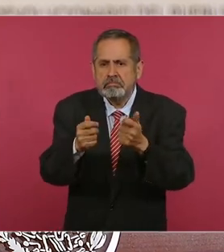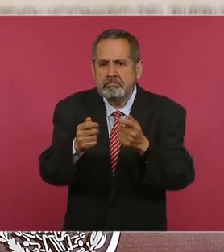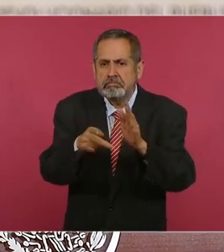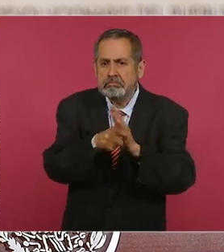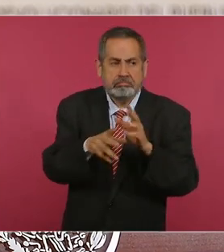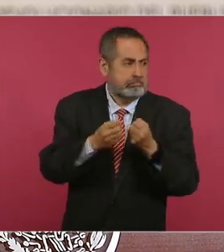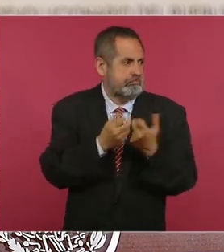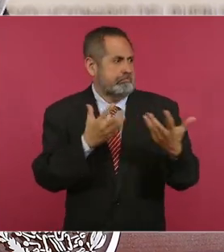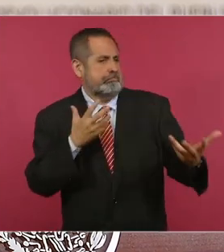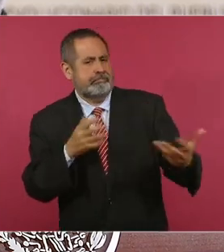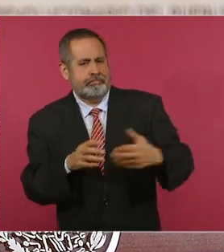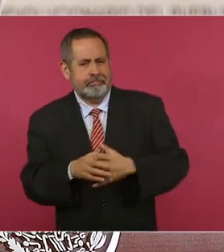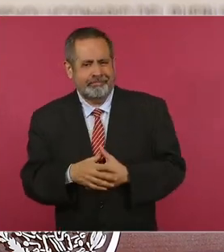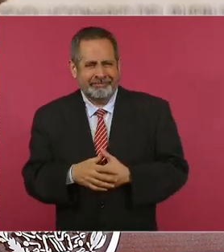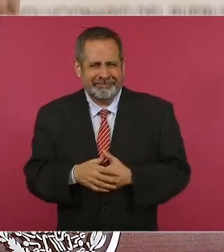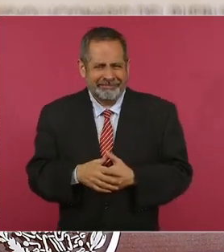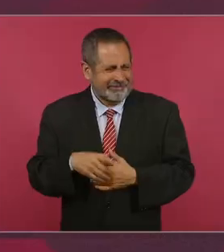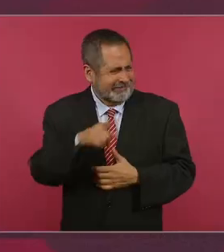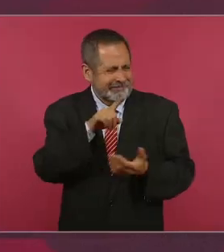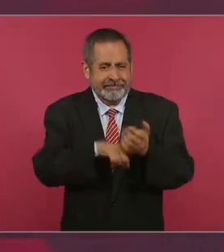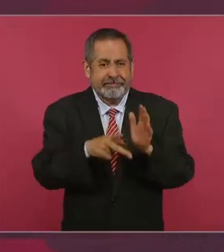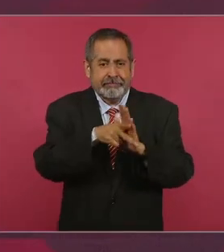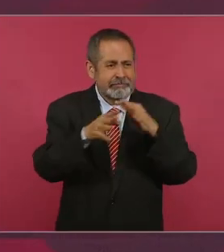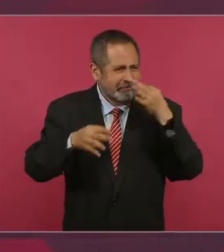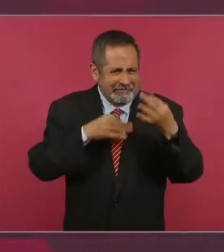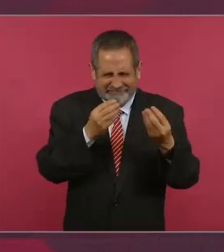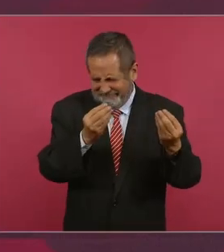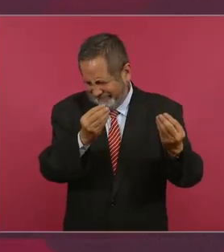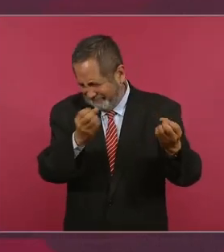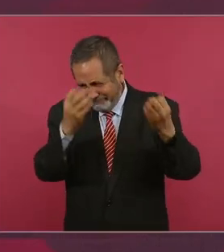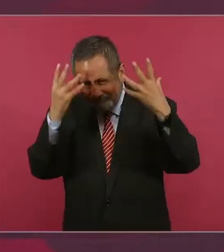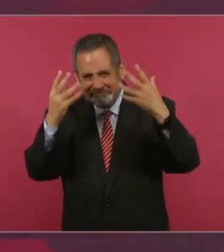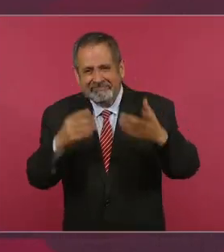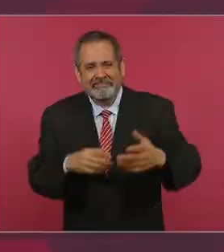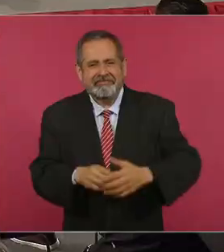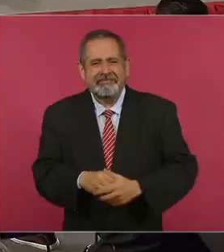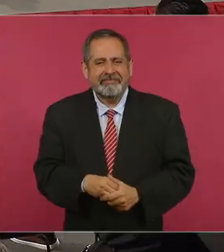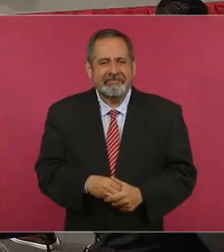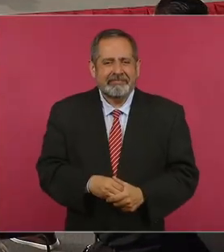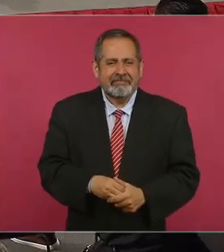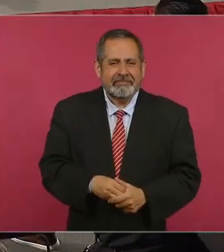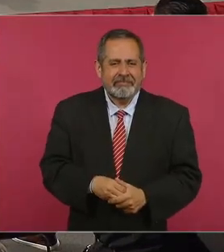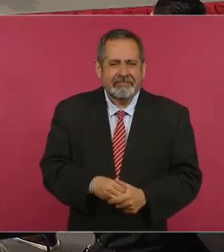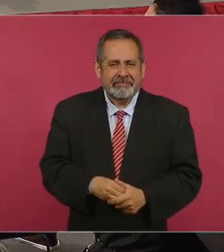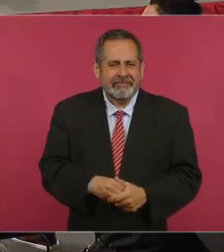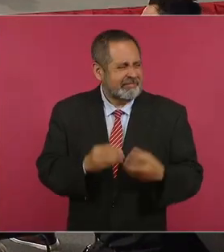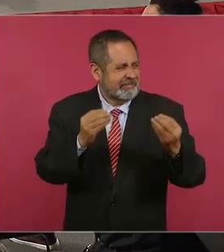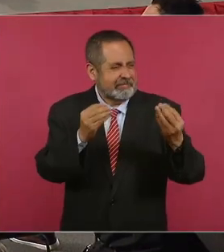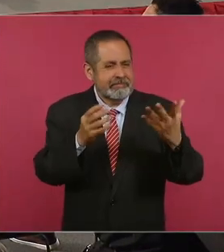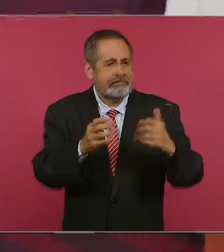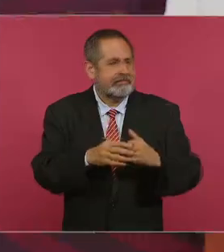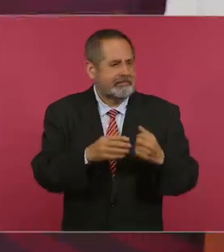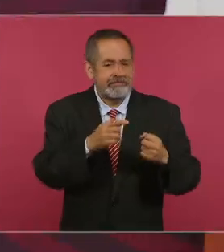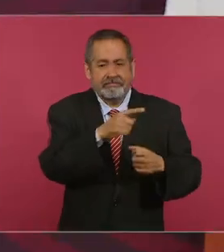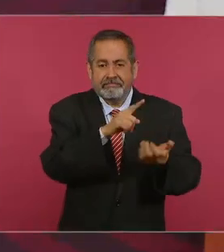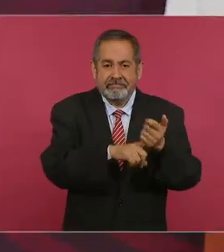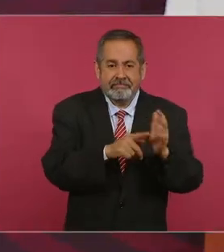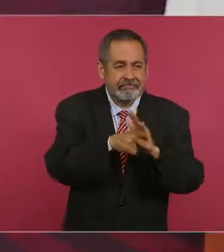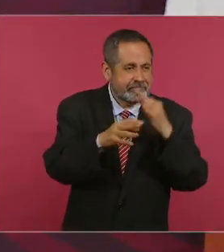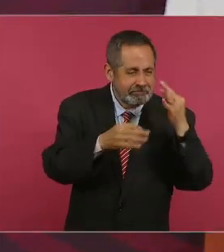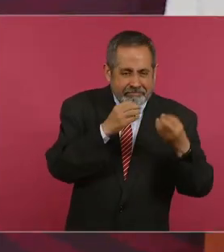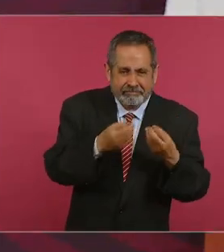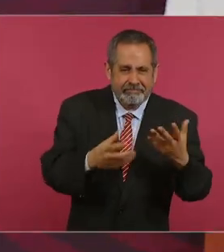manifestantes. Estaba así. Así estaba. Como arroz había periodista.